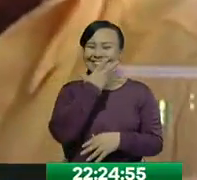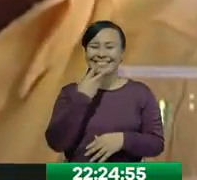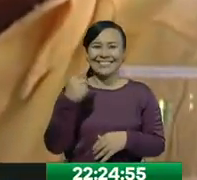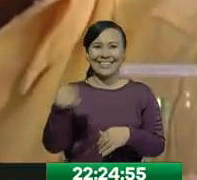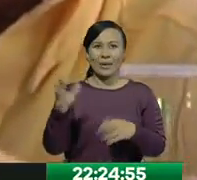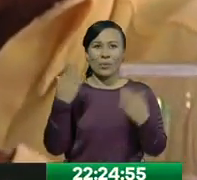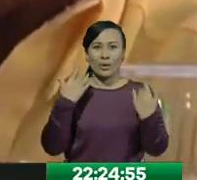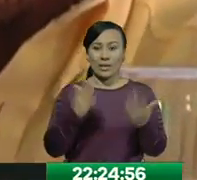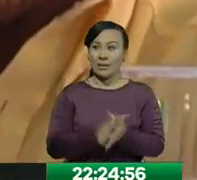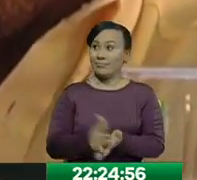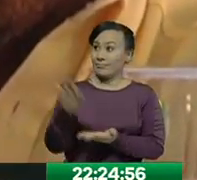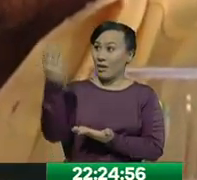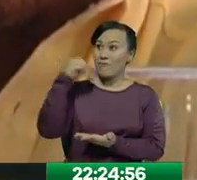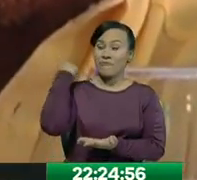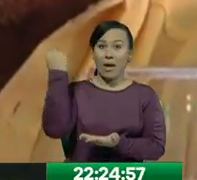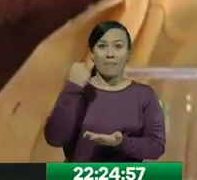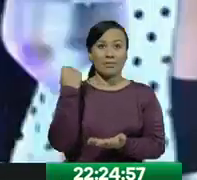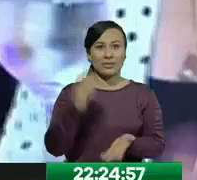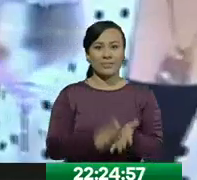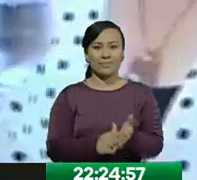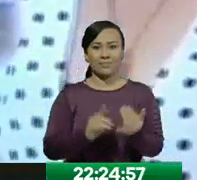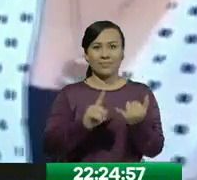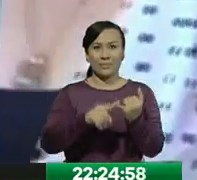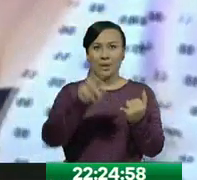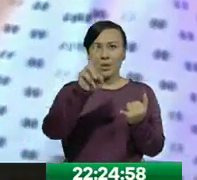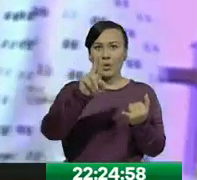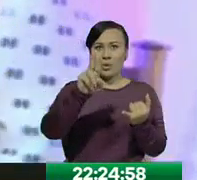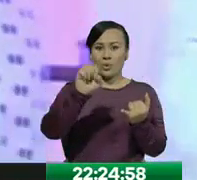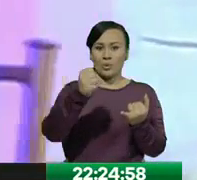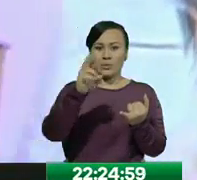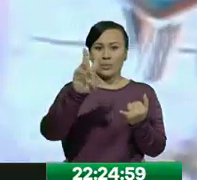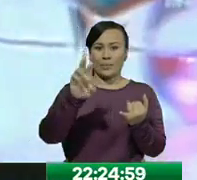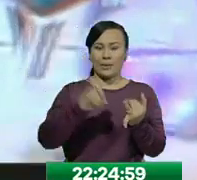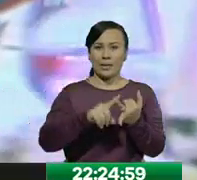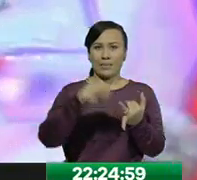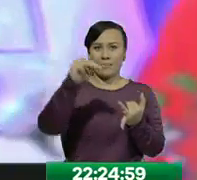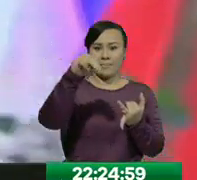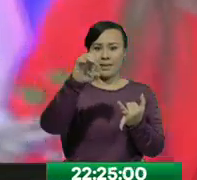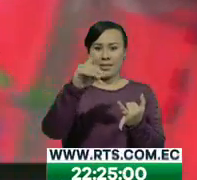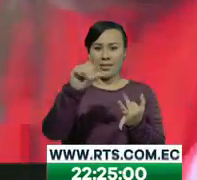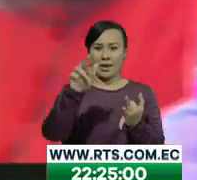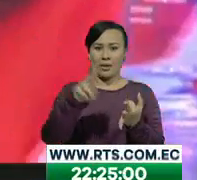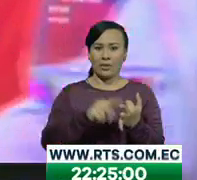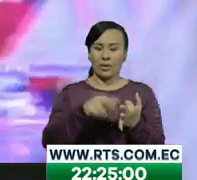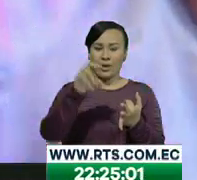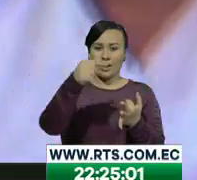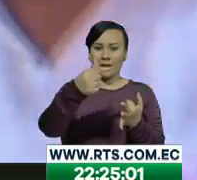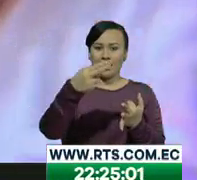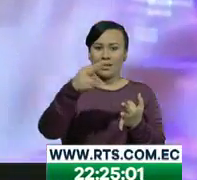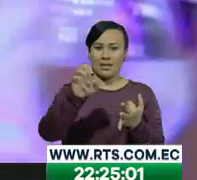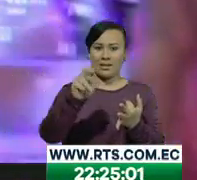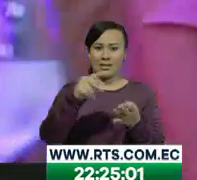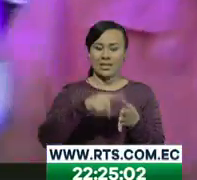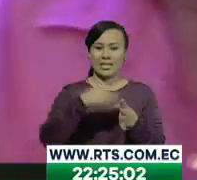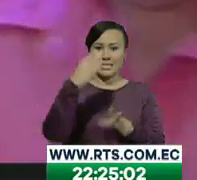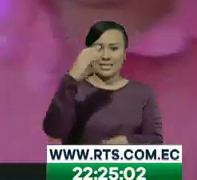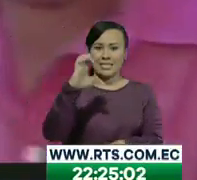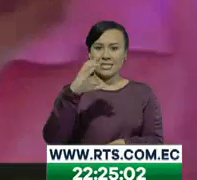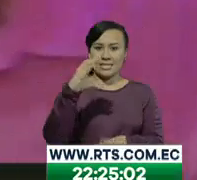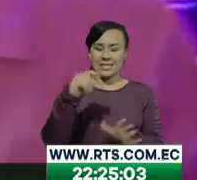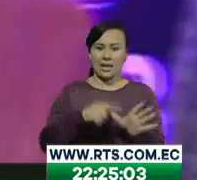estos grandes de las tablas son roosevelt valència ardo goya henry y guayana se sigue a caicedo